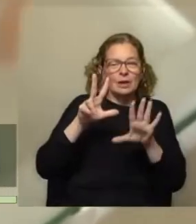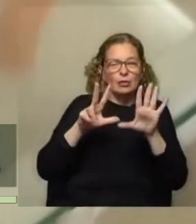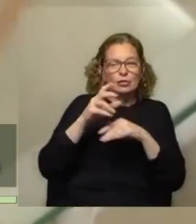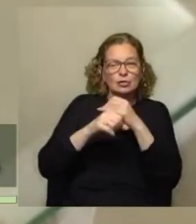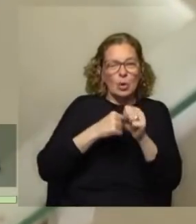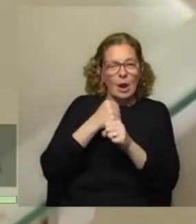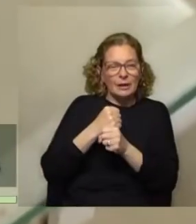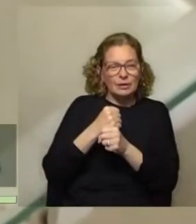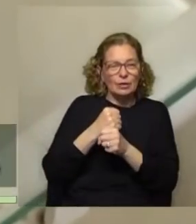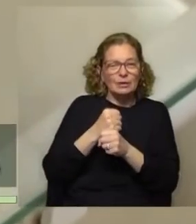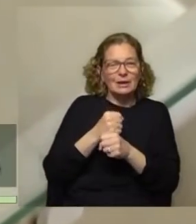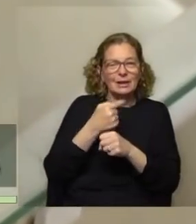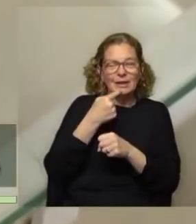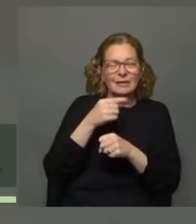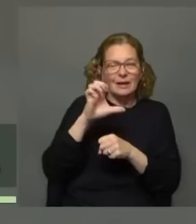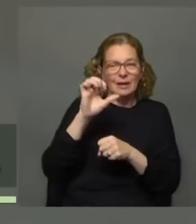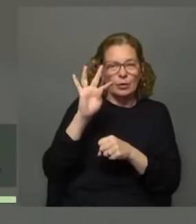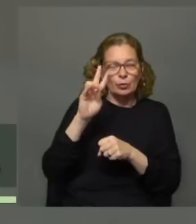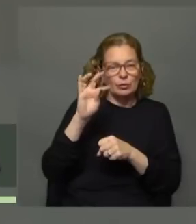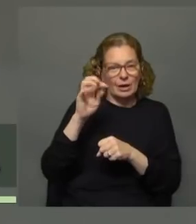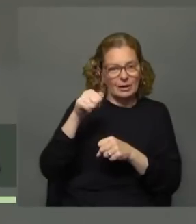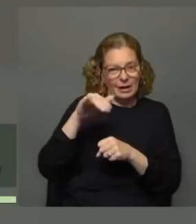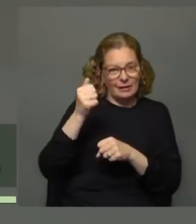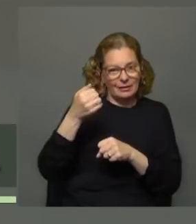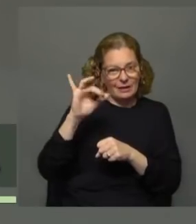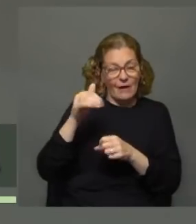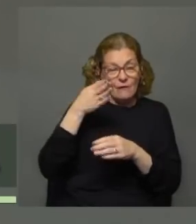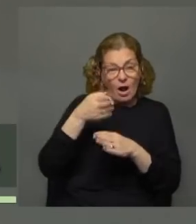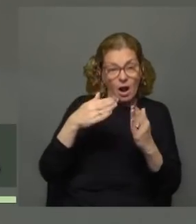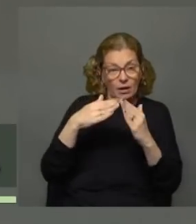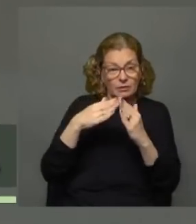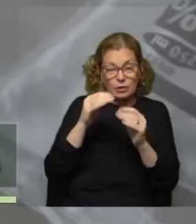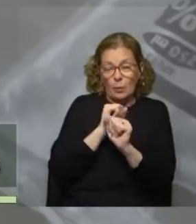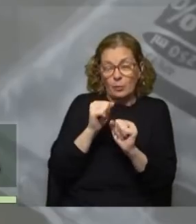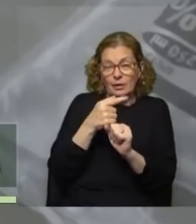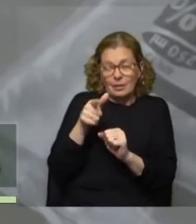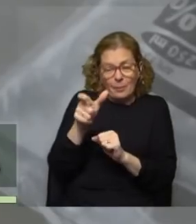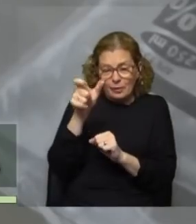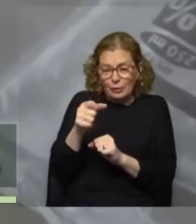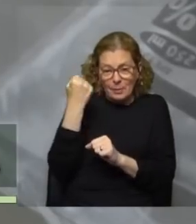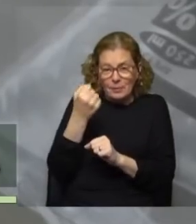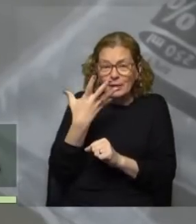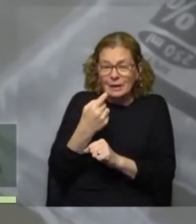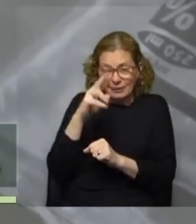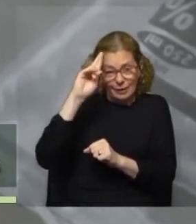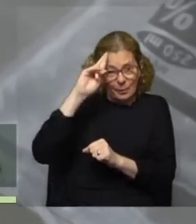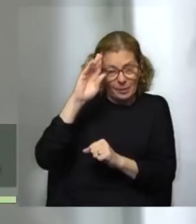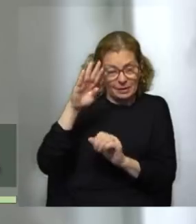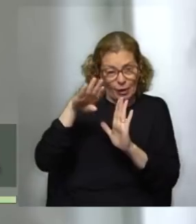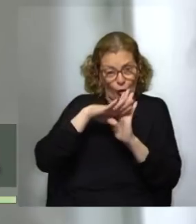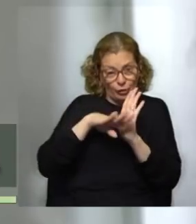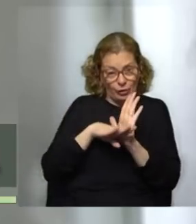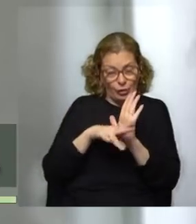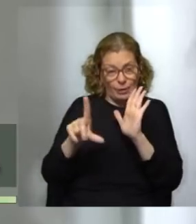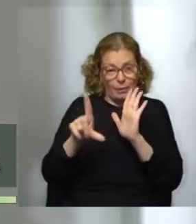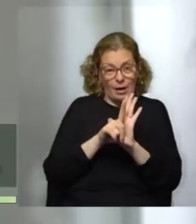o Market de cronique practica la eutanasia a domicilio Nadie puede oponerse al deseo del paciente si se respetan las condiciones marcadas